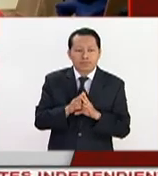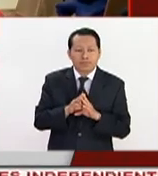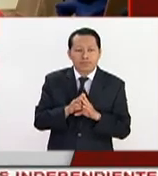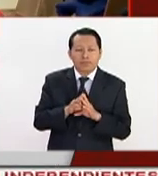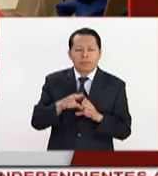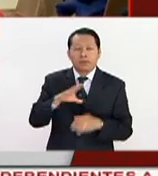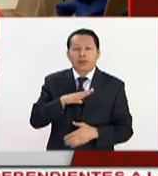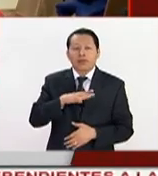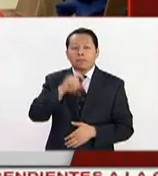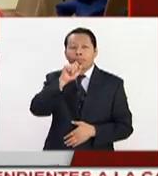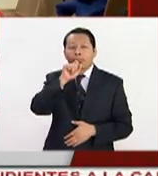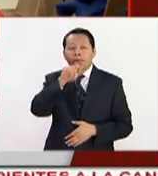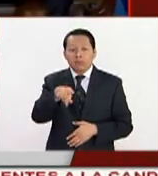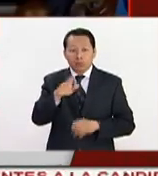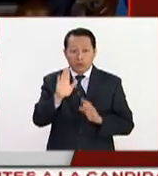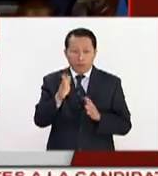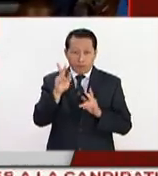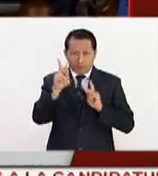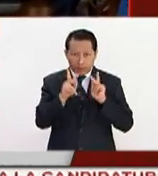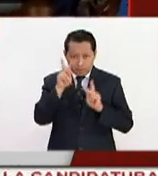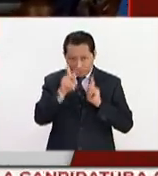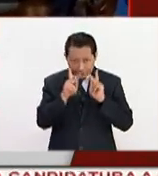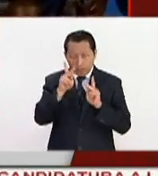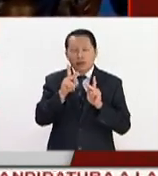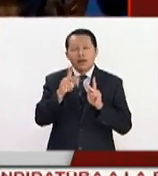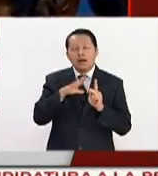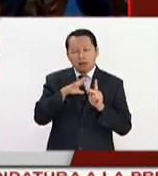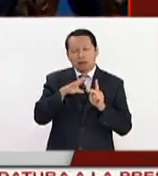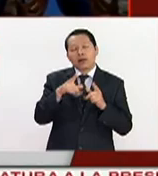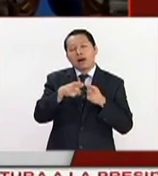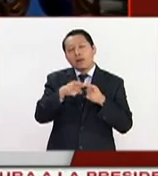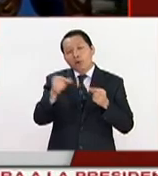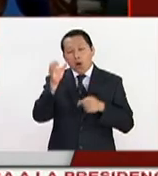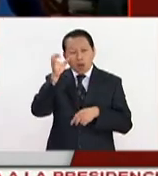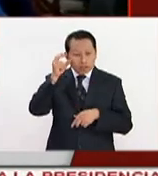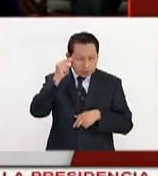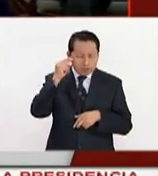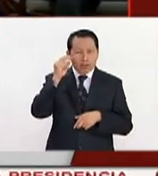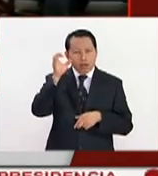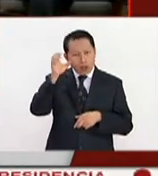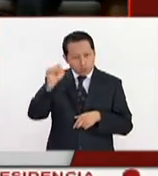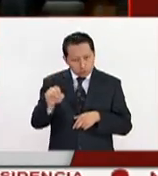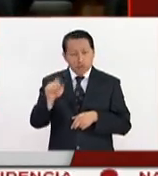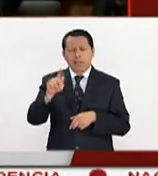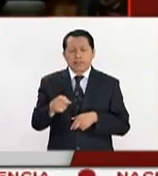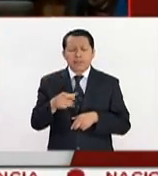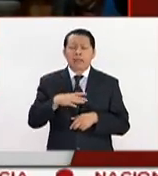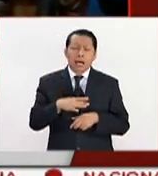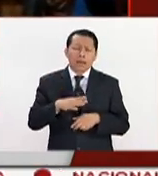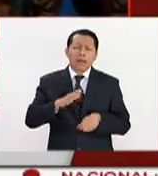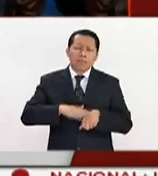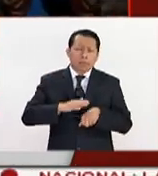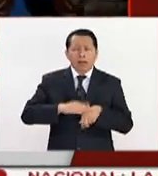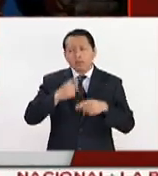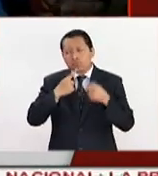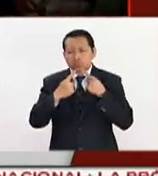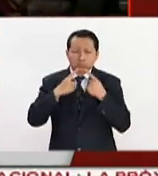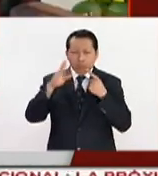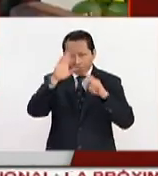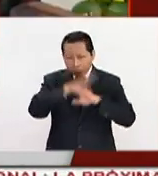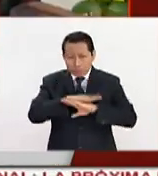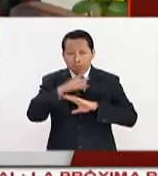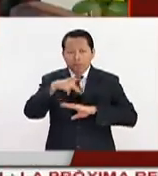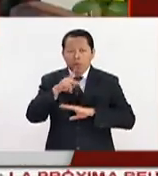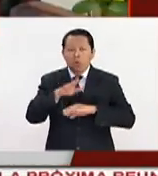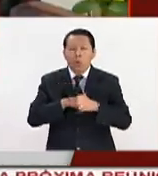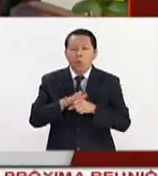su visita a lo que es Japón, Corea del Sur y China, viene con una posición mucho más conciliadora. Sin embargo, habrá que ver cuál